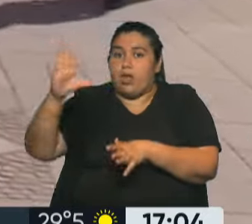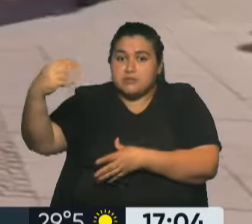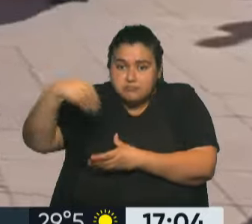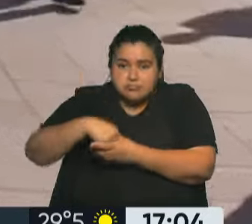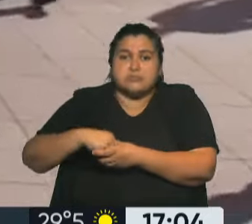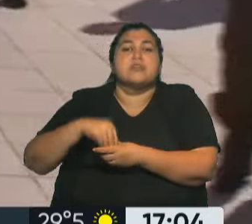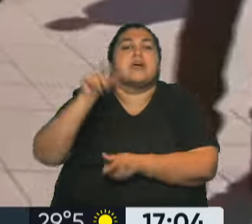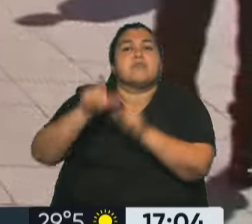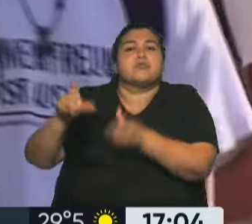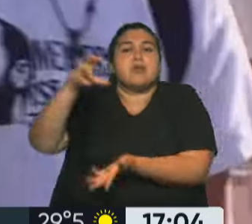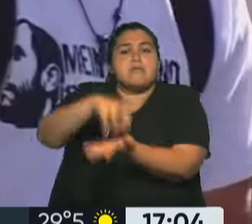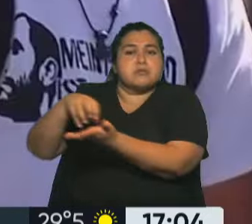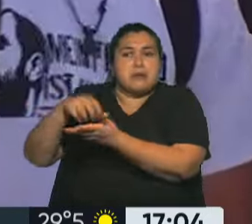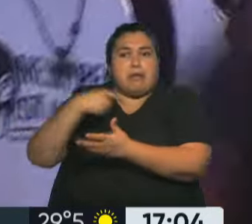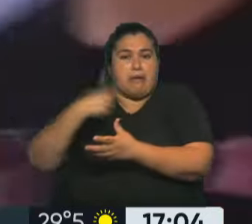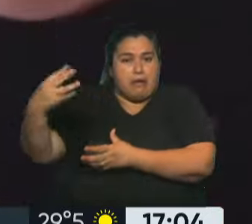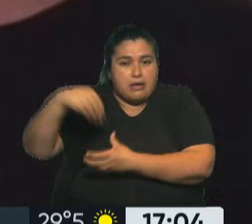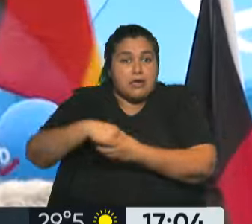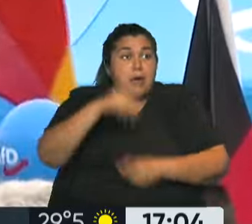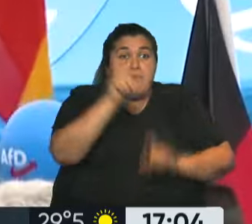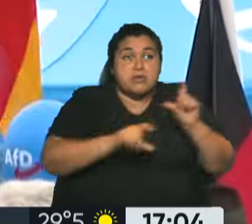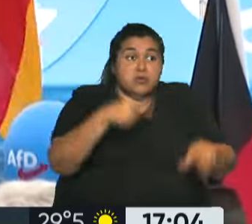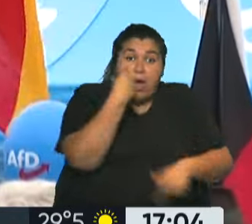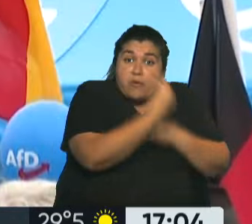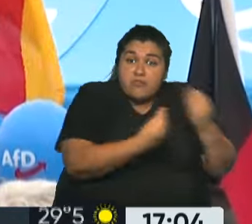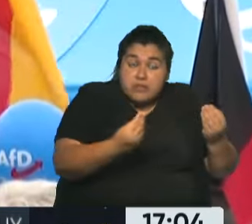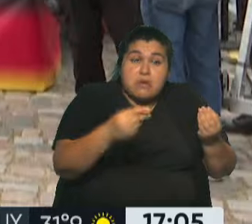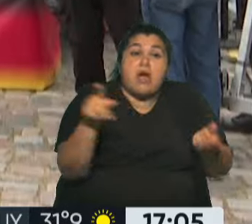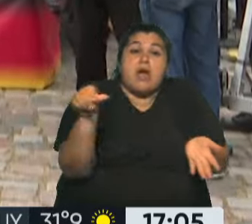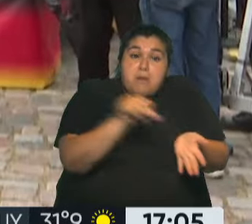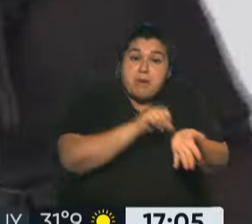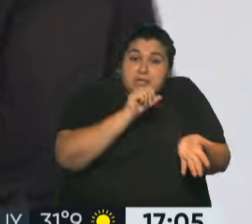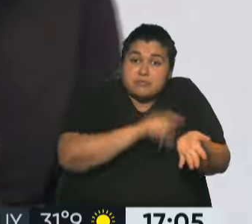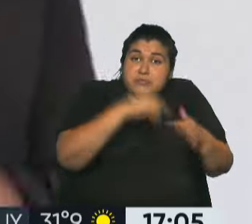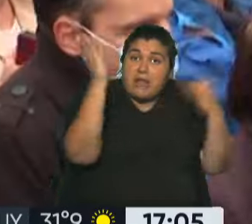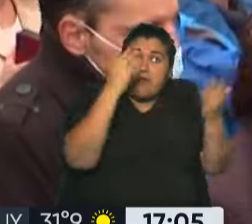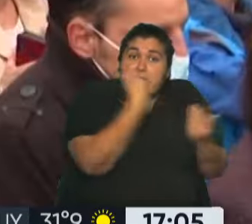debatir e idear un plan de expulsión de migrantes con o sin ciudadanía.